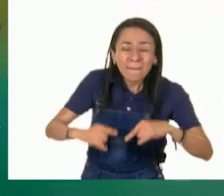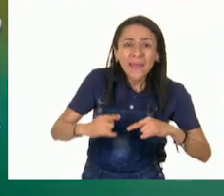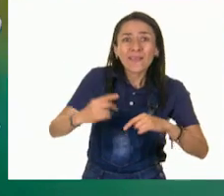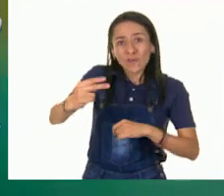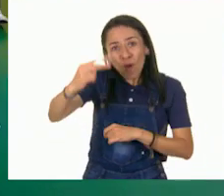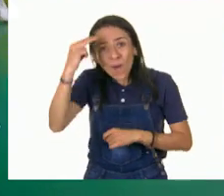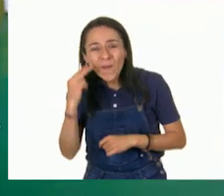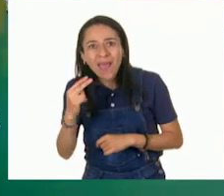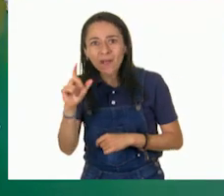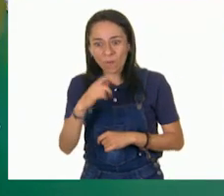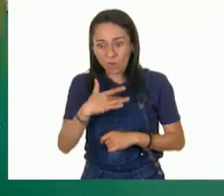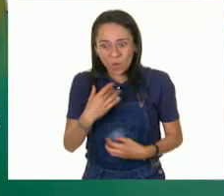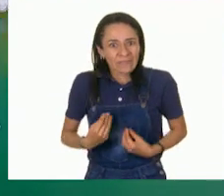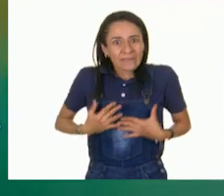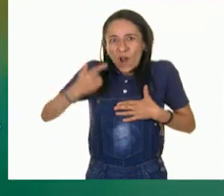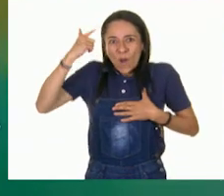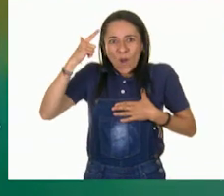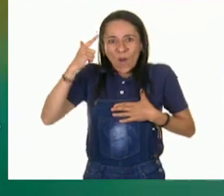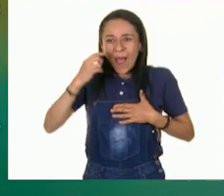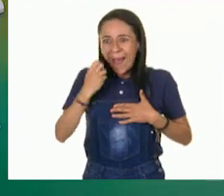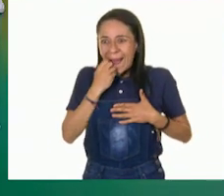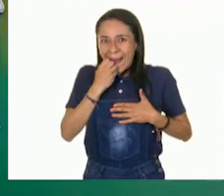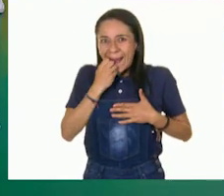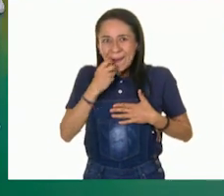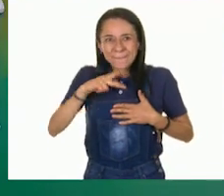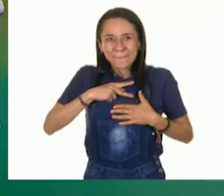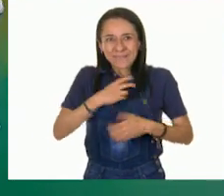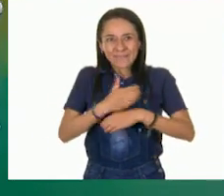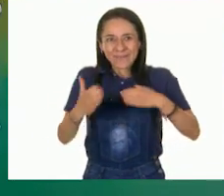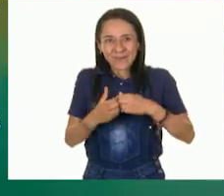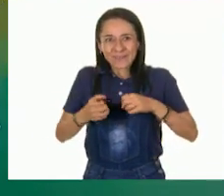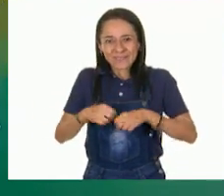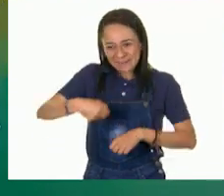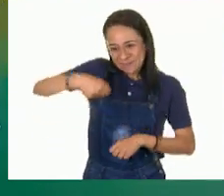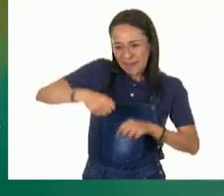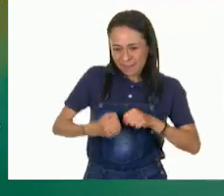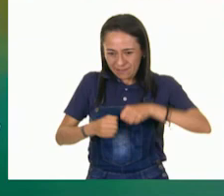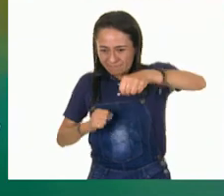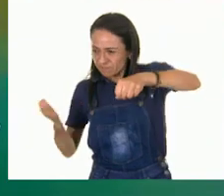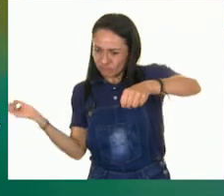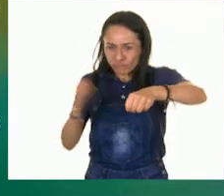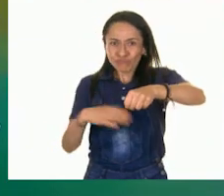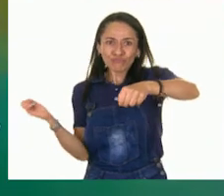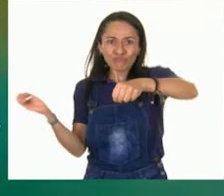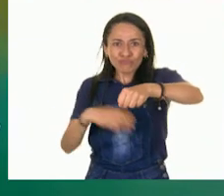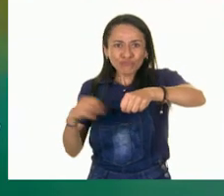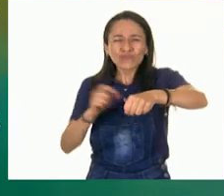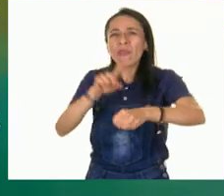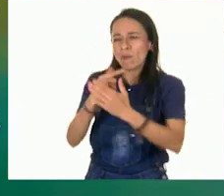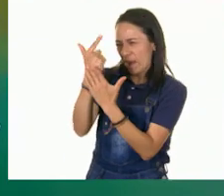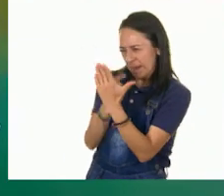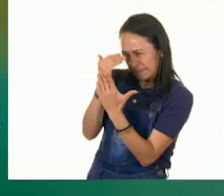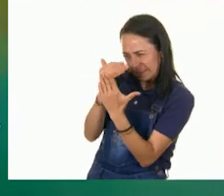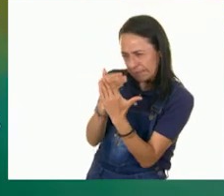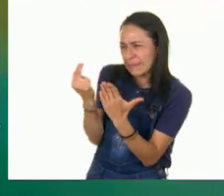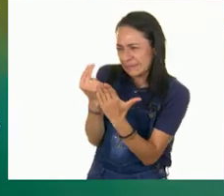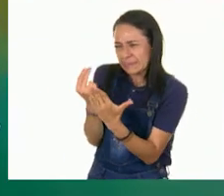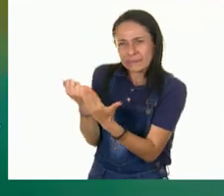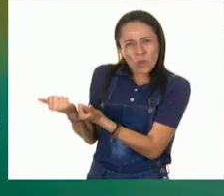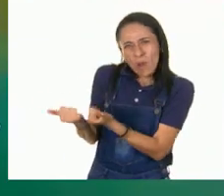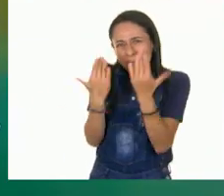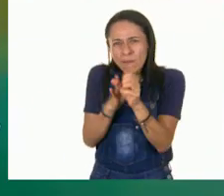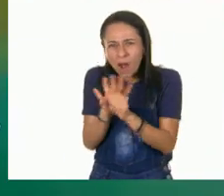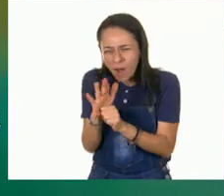todo rápido. Empacaba todo, metía todo en la mochila perfectamente. Hacía una lista de las cosas que debía llevar. ¿Sí? Y luego la revisaba 3 veces para no olvidar